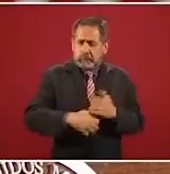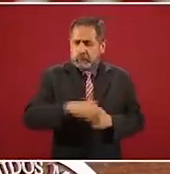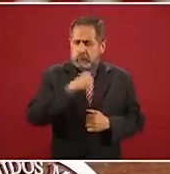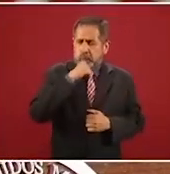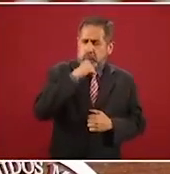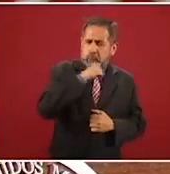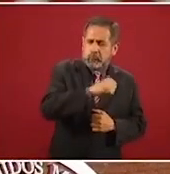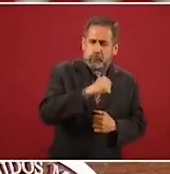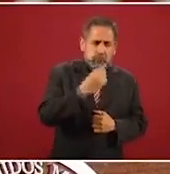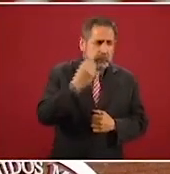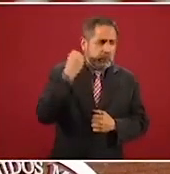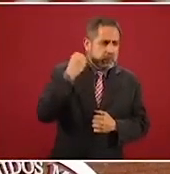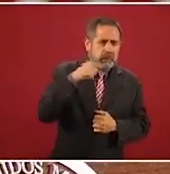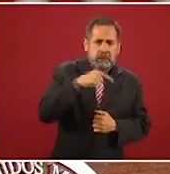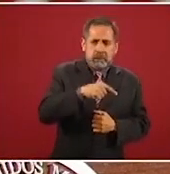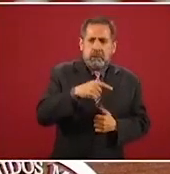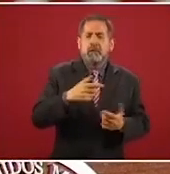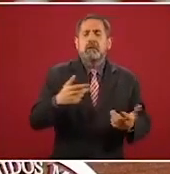ganancias?